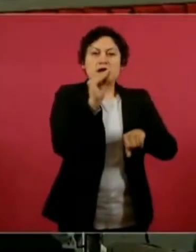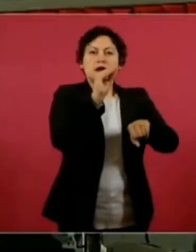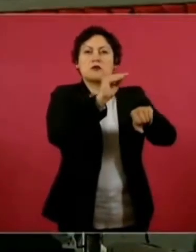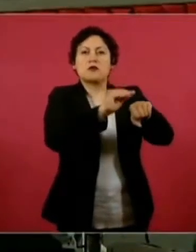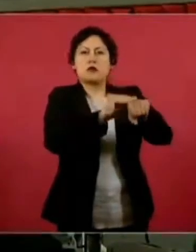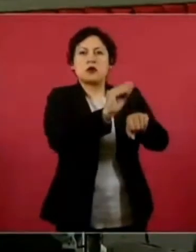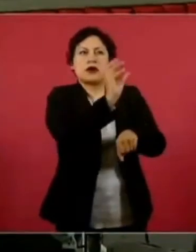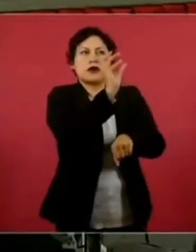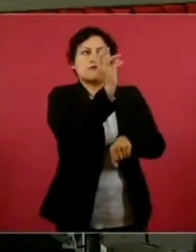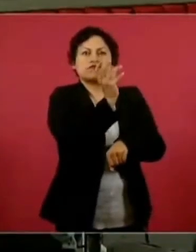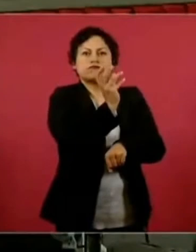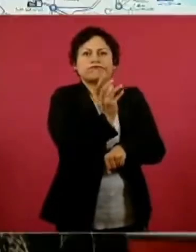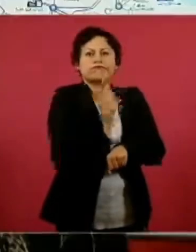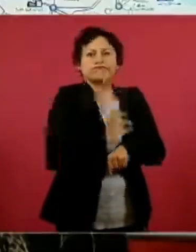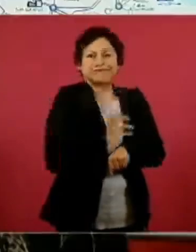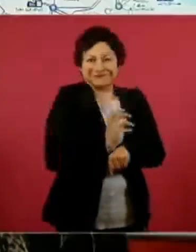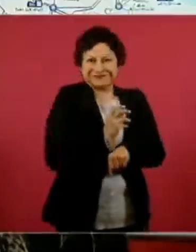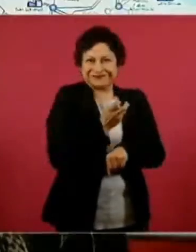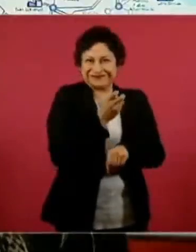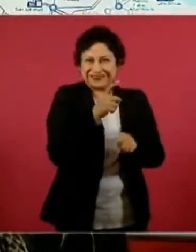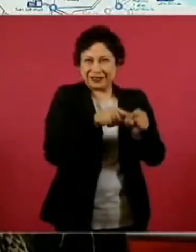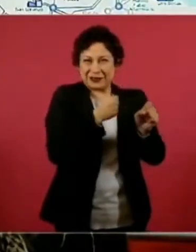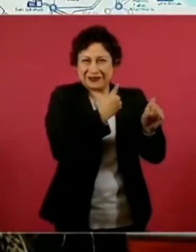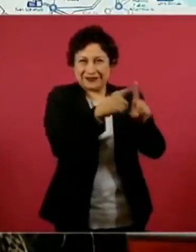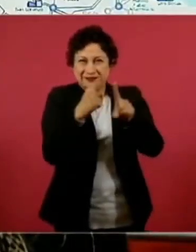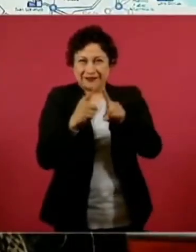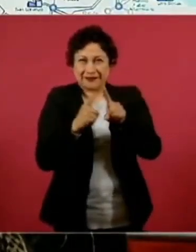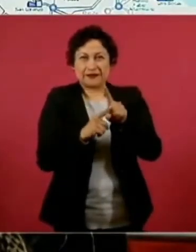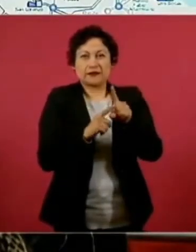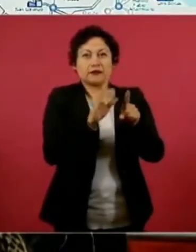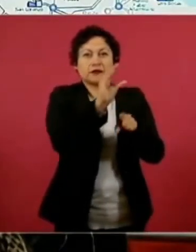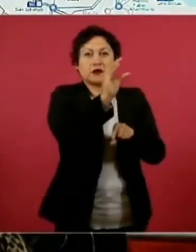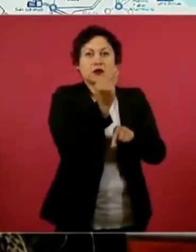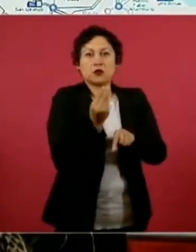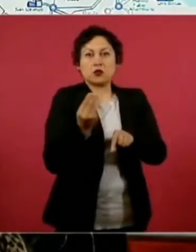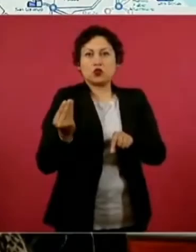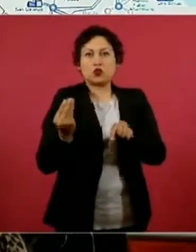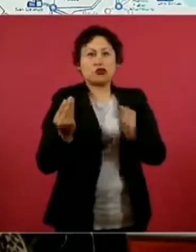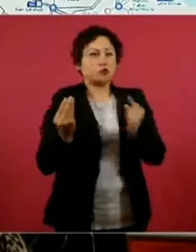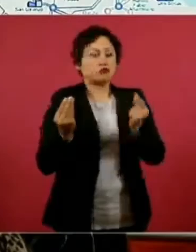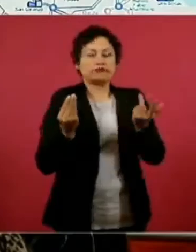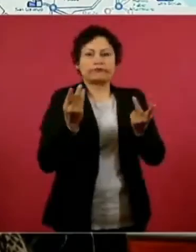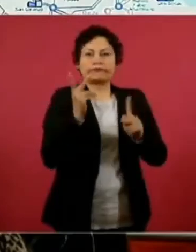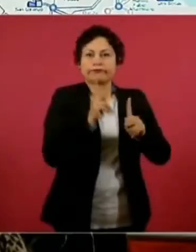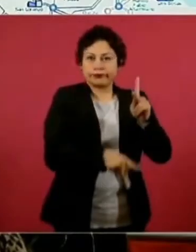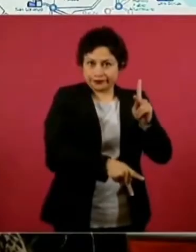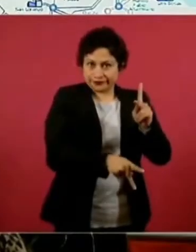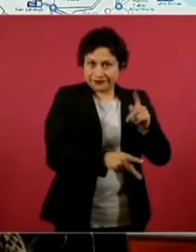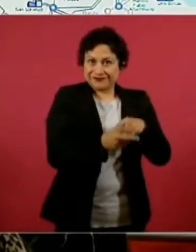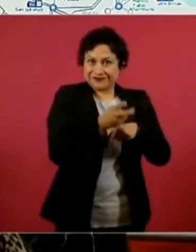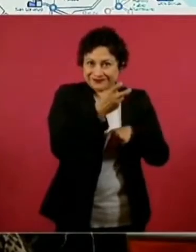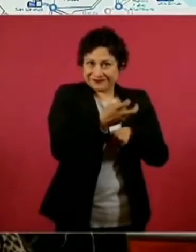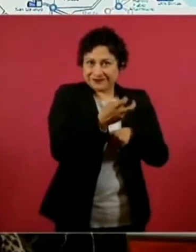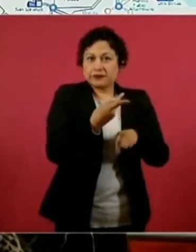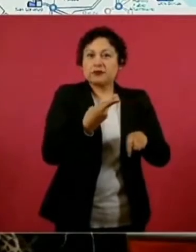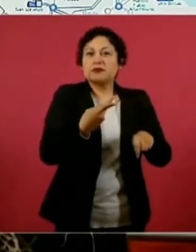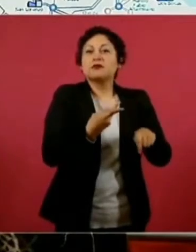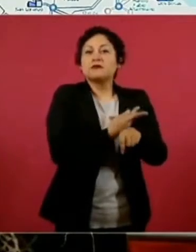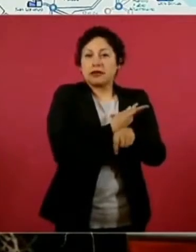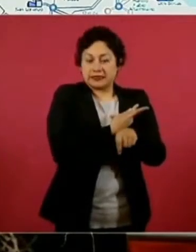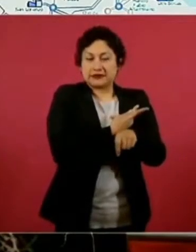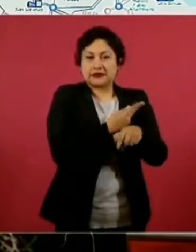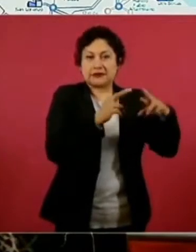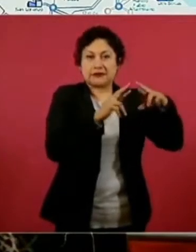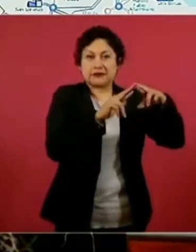Entonces, cuando yo intervengo este circuito con una central generadora, la corriente eléctrica, el